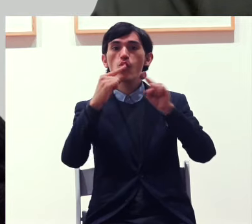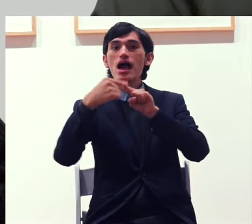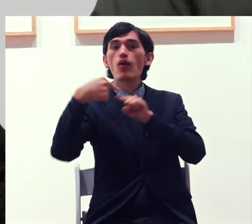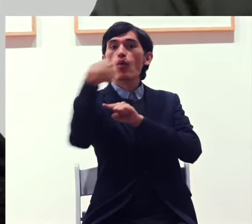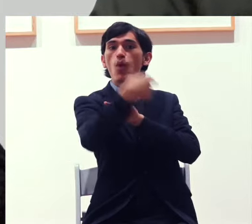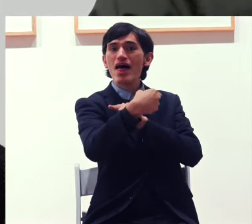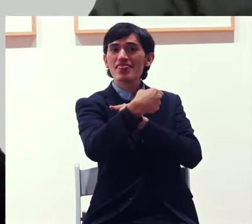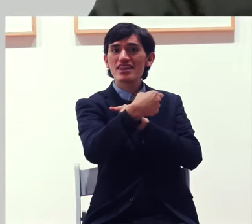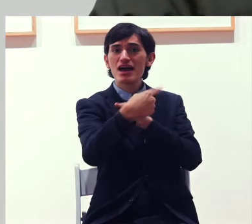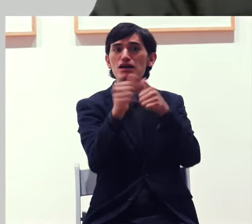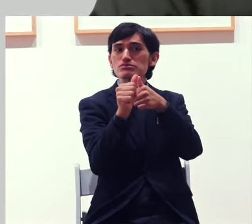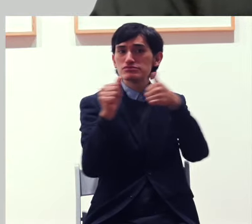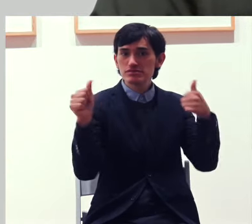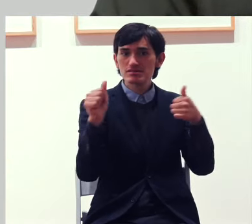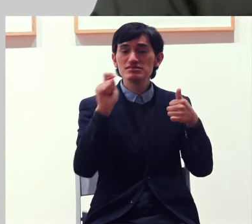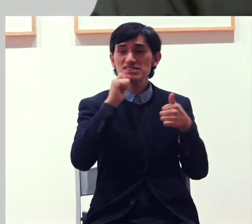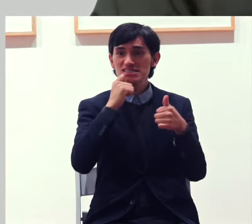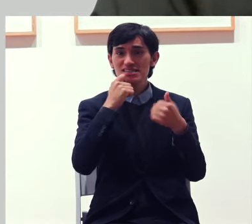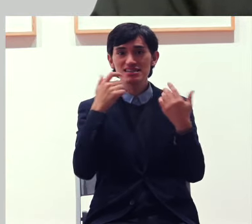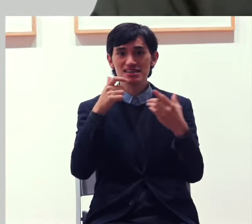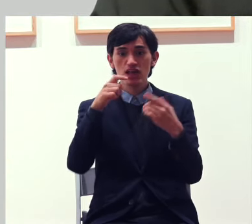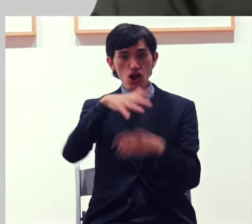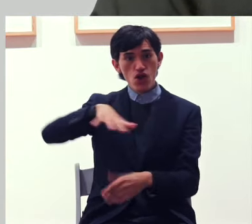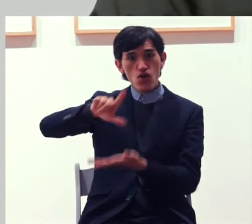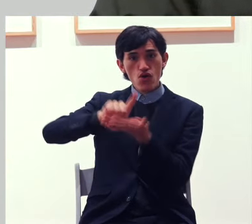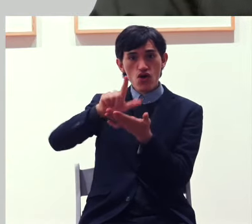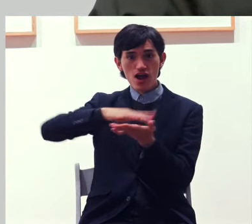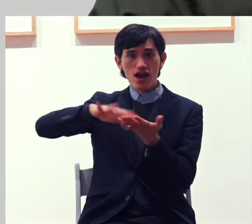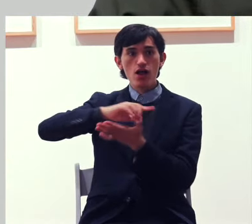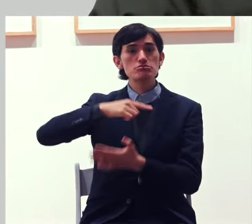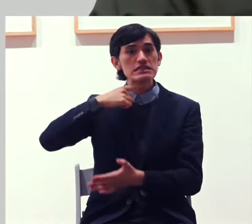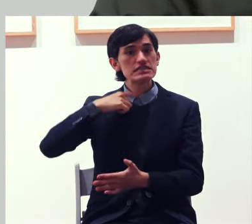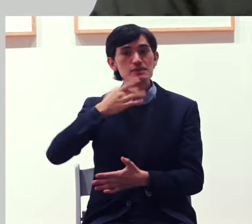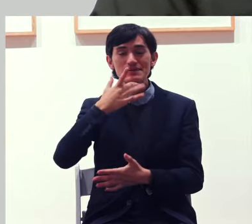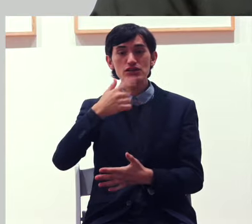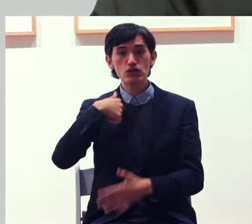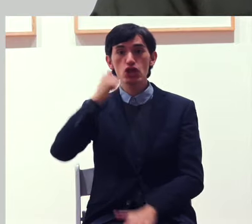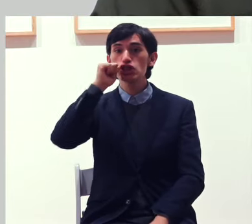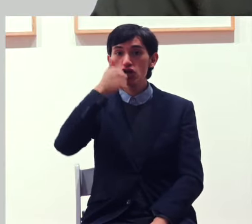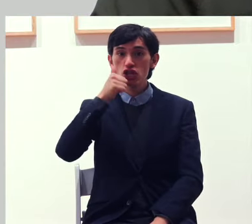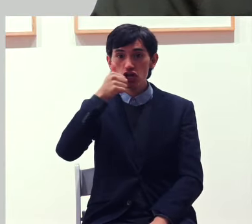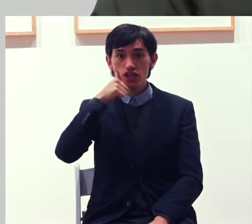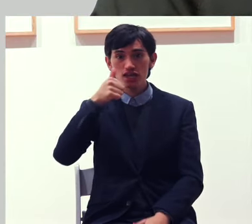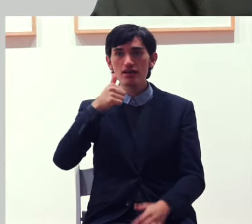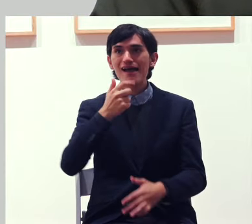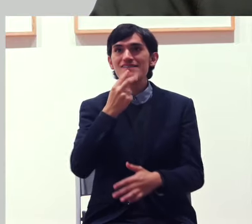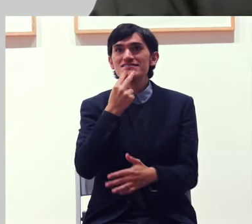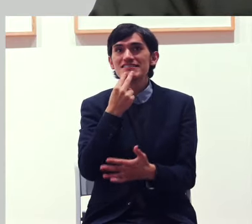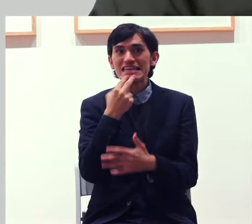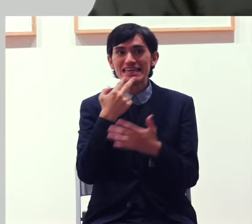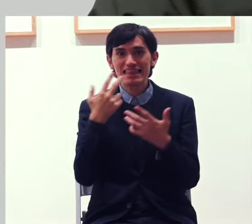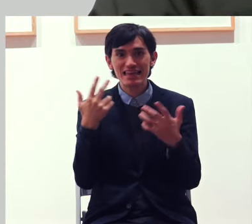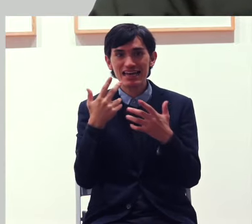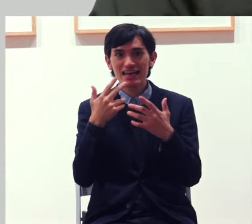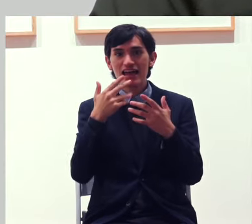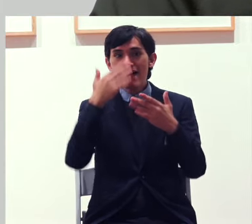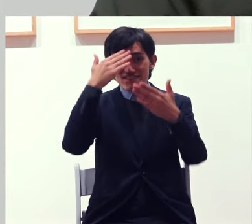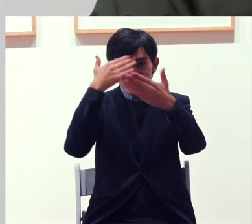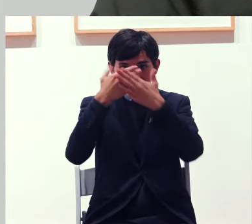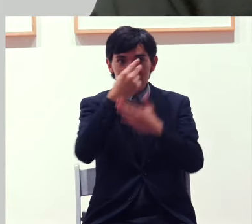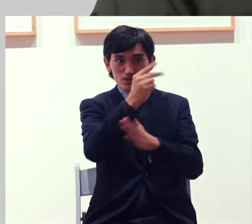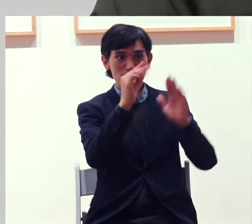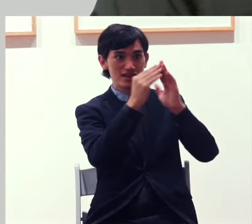lo cual hacía hacer todo ese lugar muy interesante, porque tenía que pasar todos los días de la vida por delante